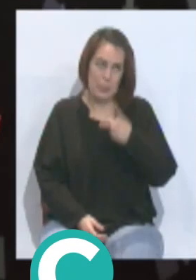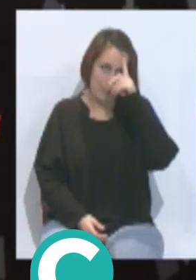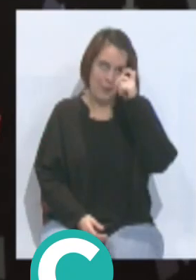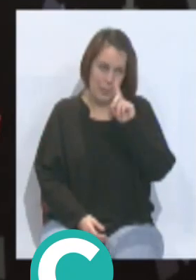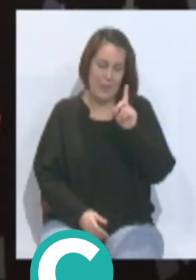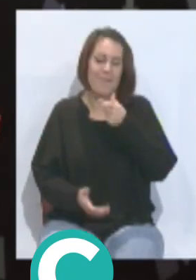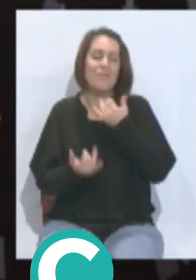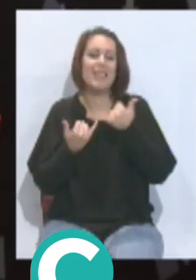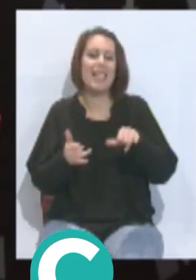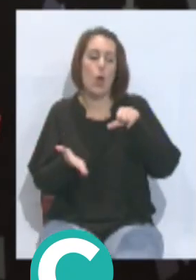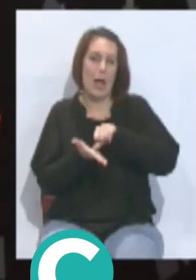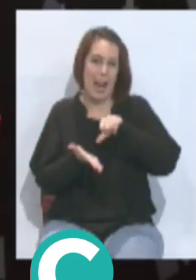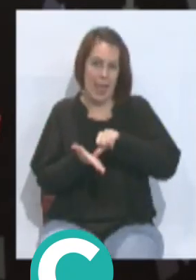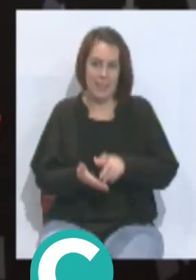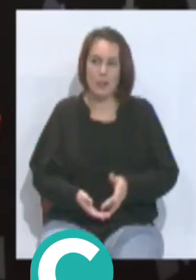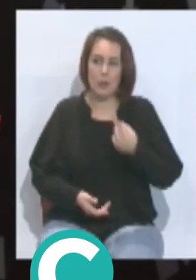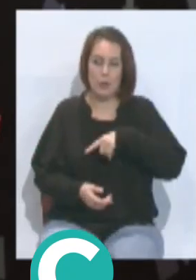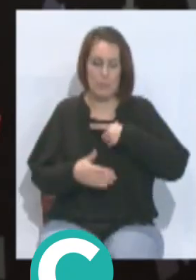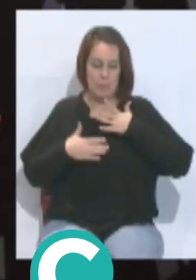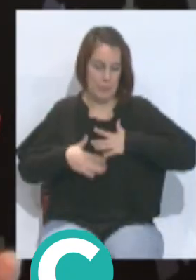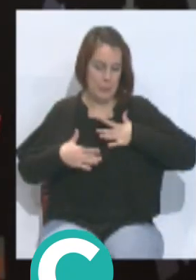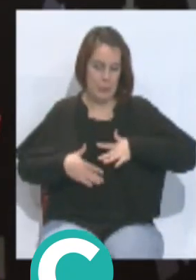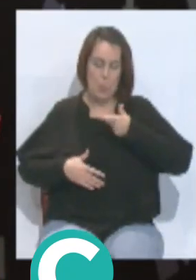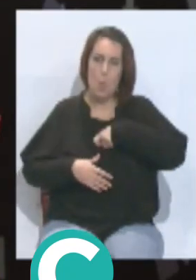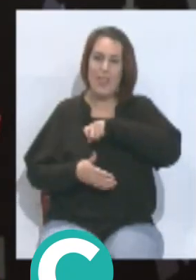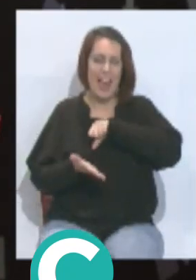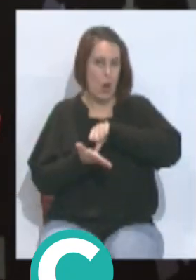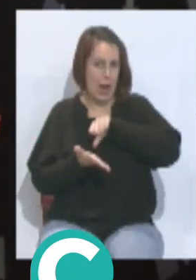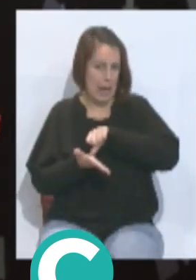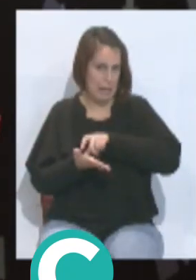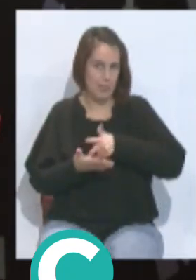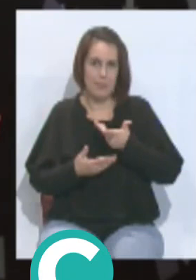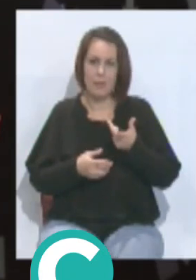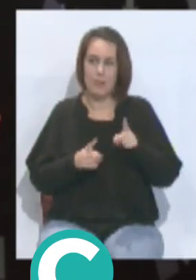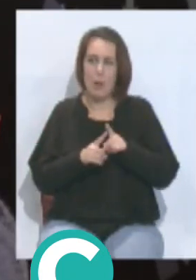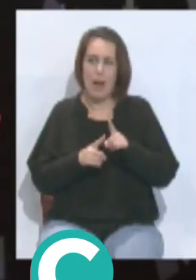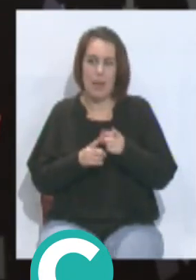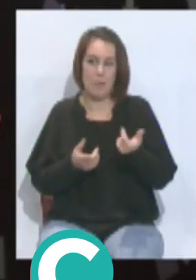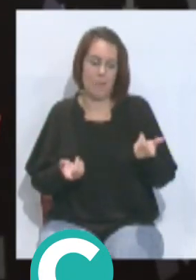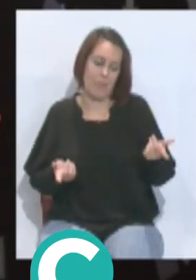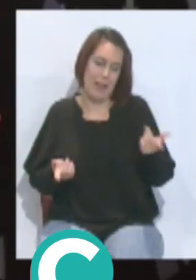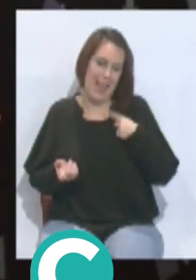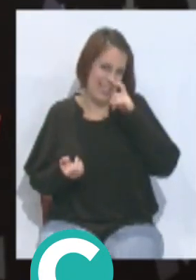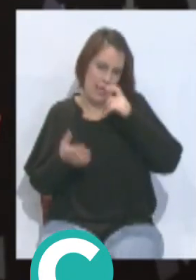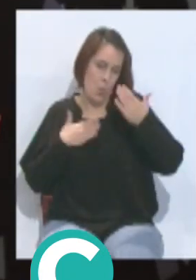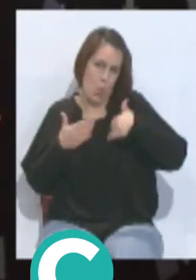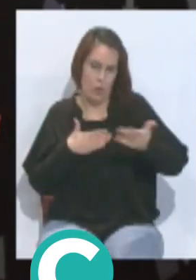acordaba. Fiesta local, vale. Fiesta local, vamos, de policías locales, de guardia local